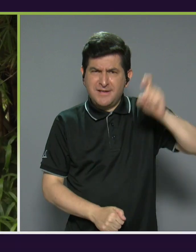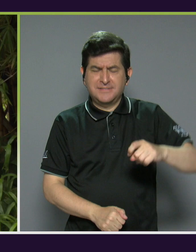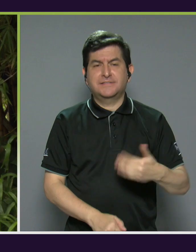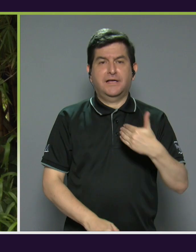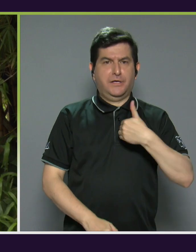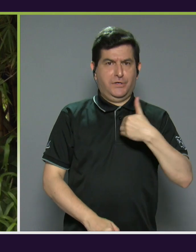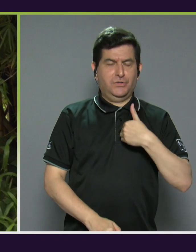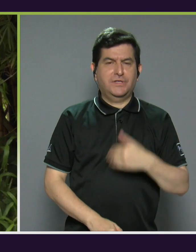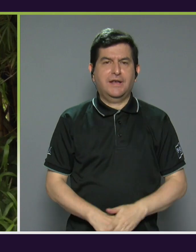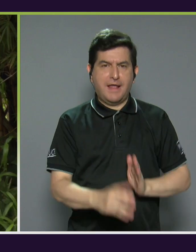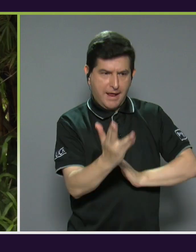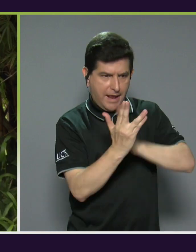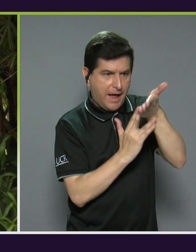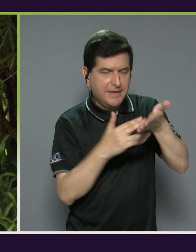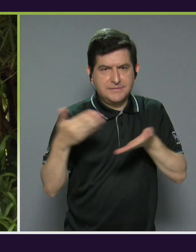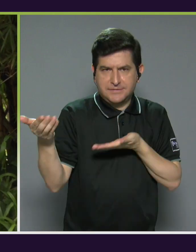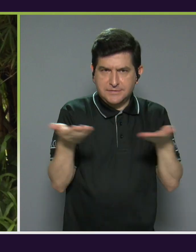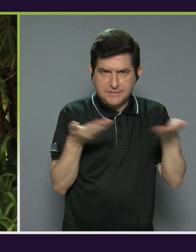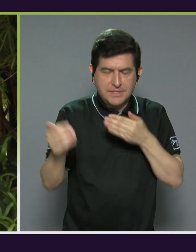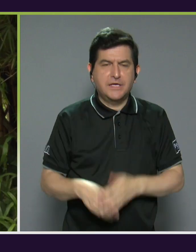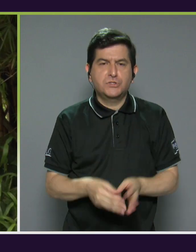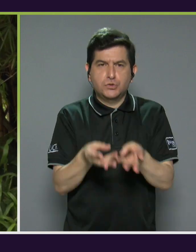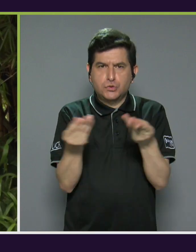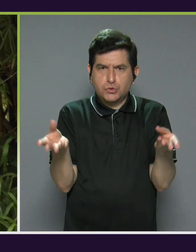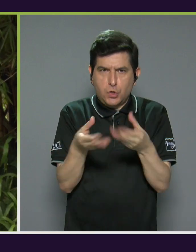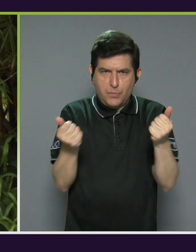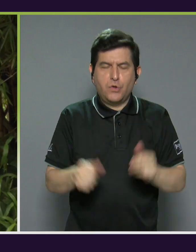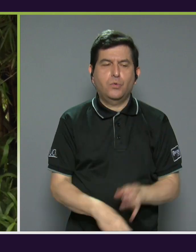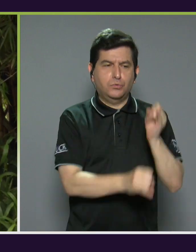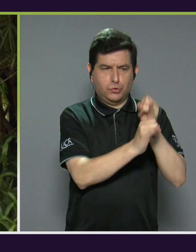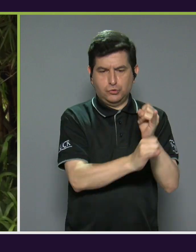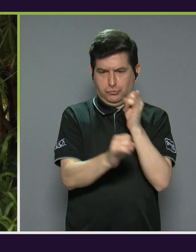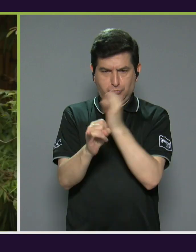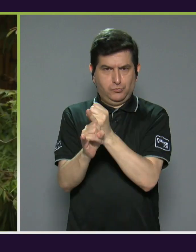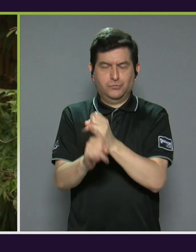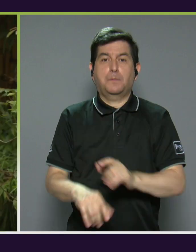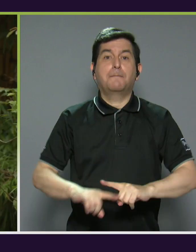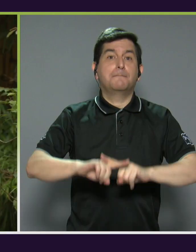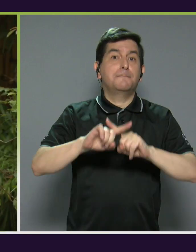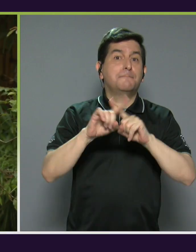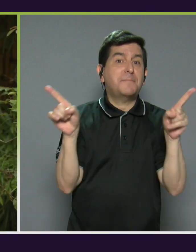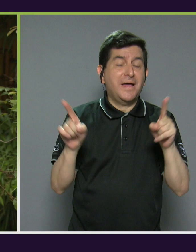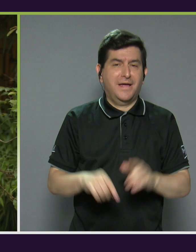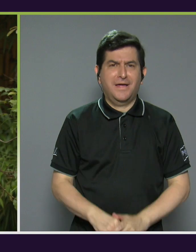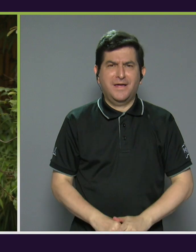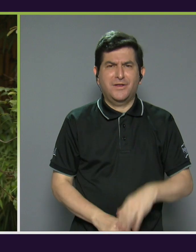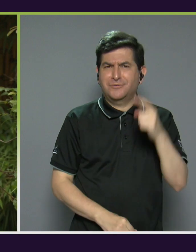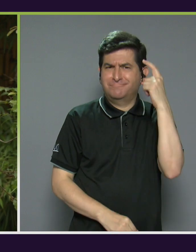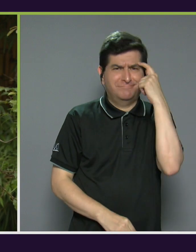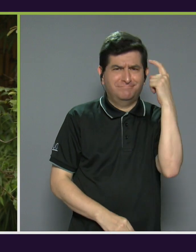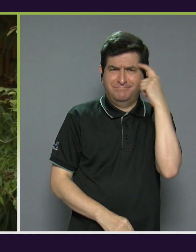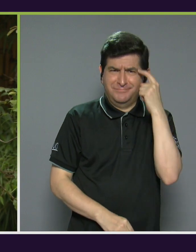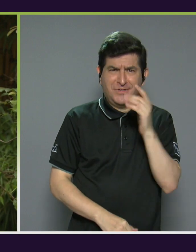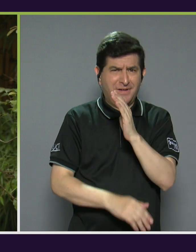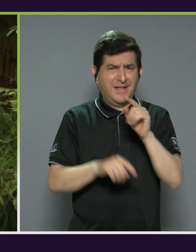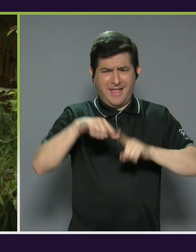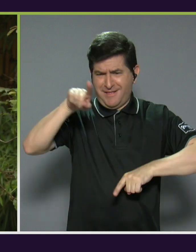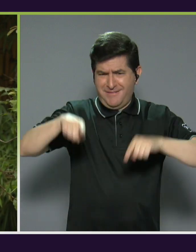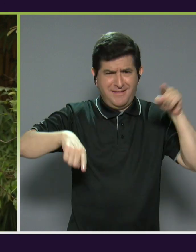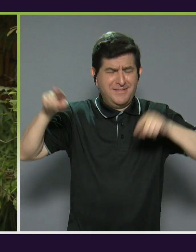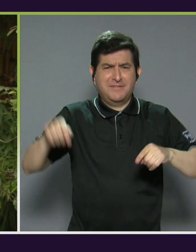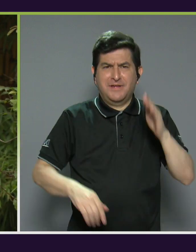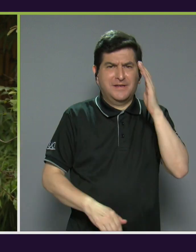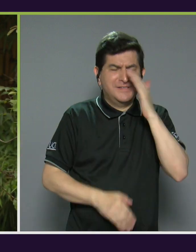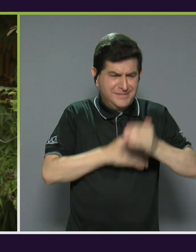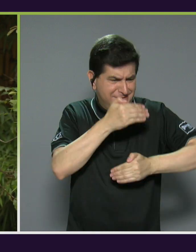indispensable contar con acceso a los servicios, los productos, las instituciones, pero si no fueron pensados para la diversidad